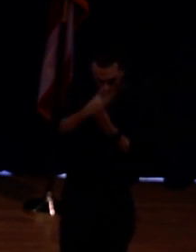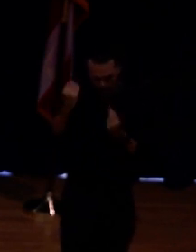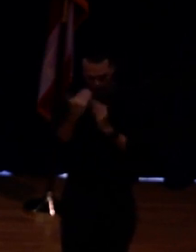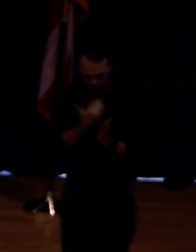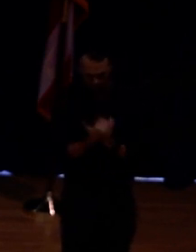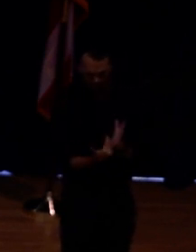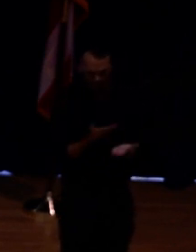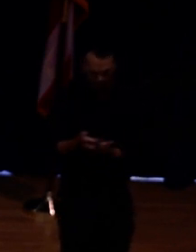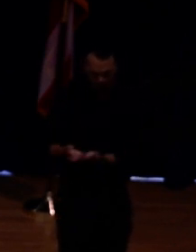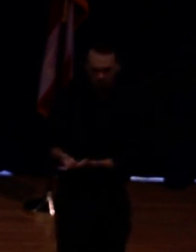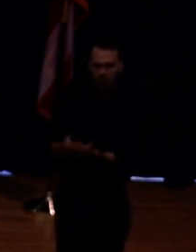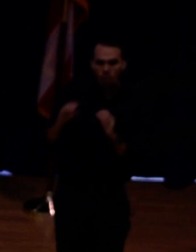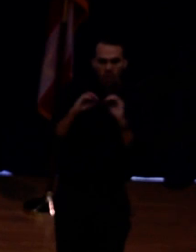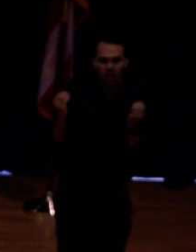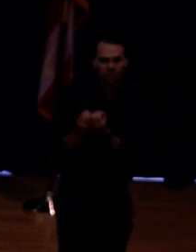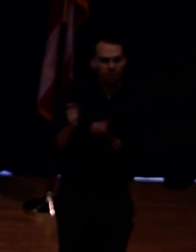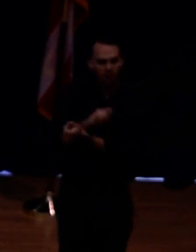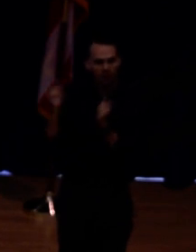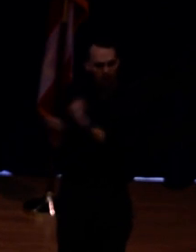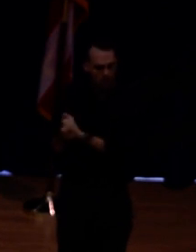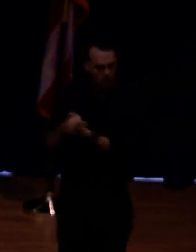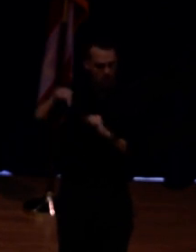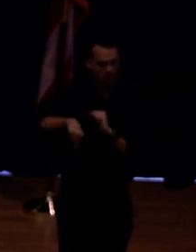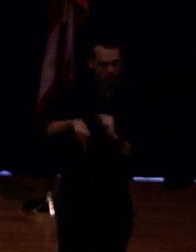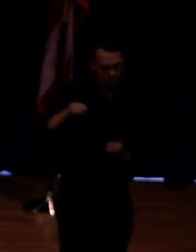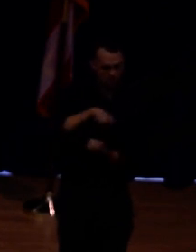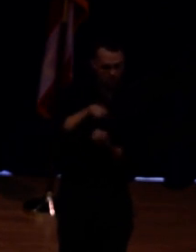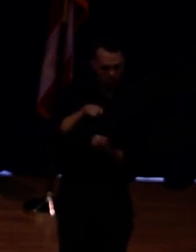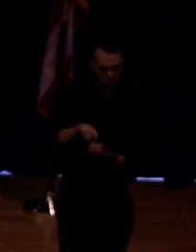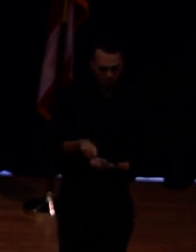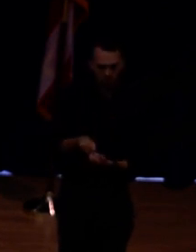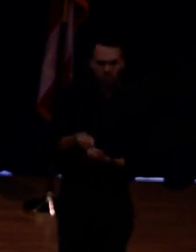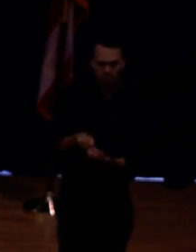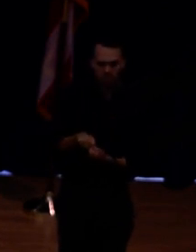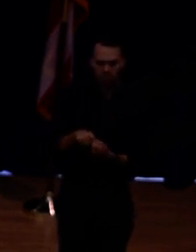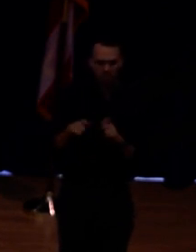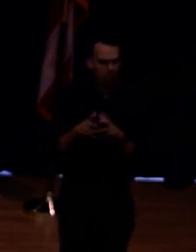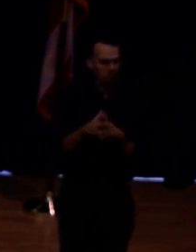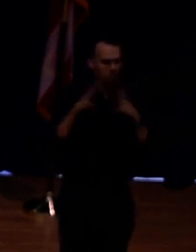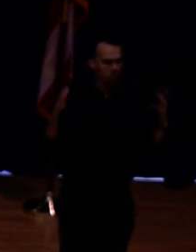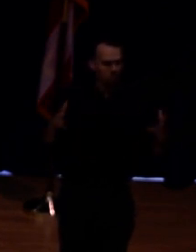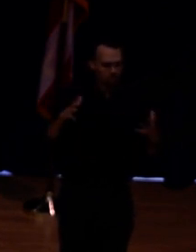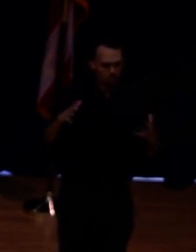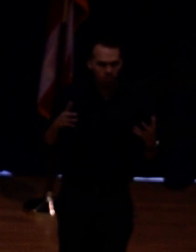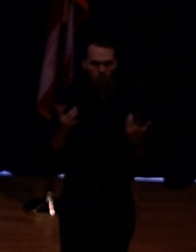la organización Cambio, donde detallan mucho, ¿verdad?,